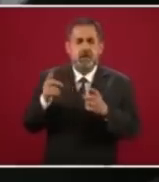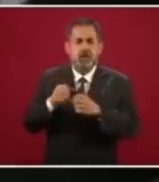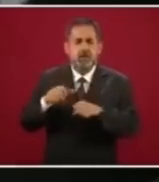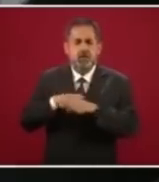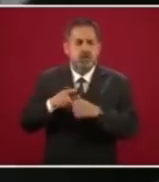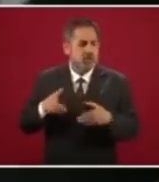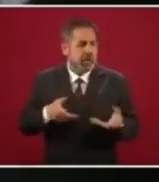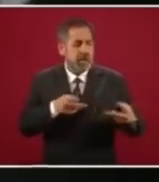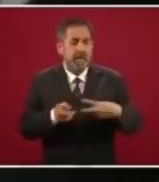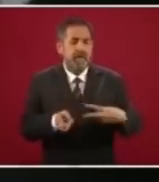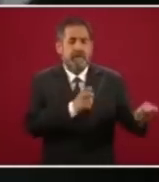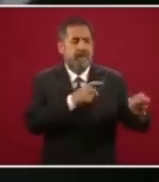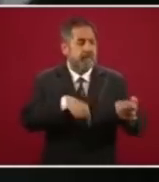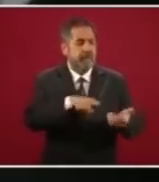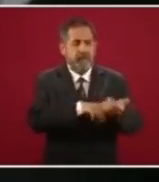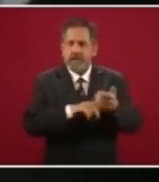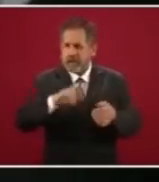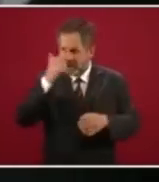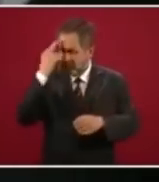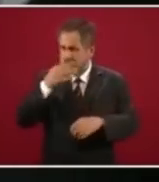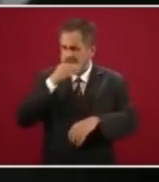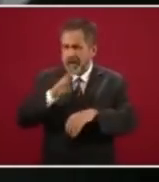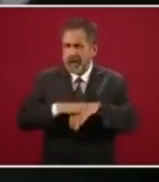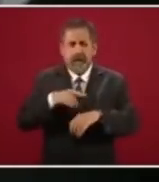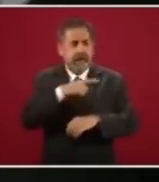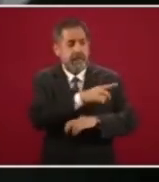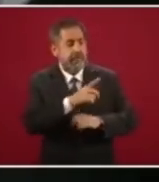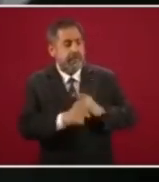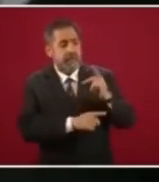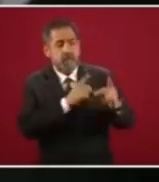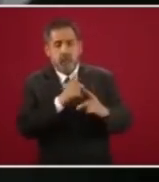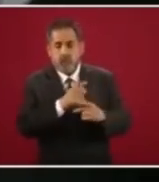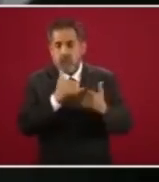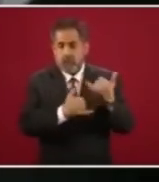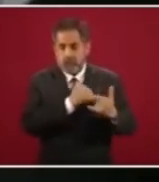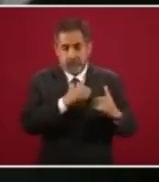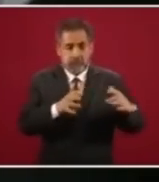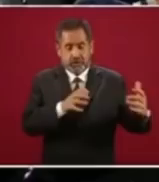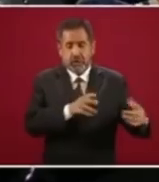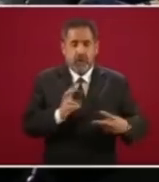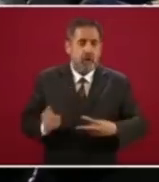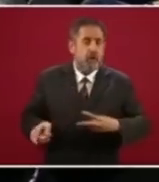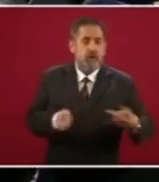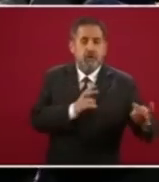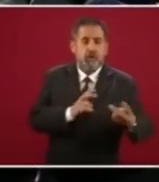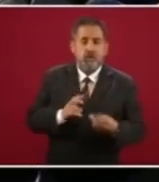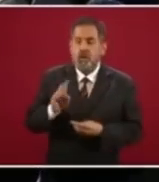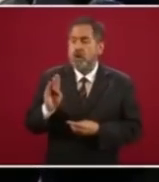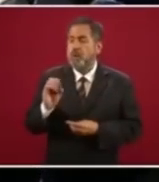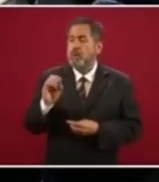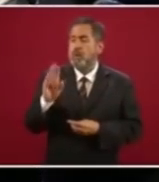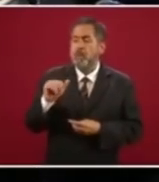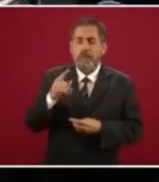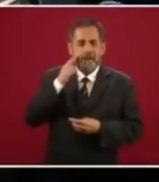sé si recuerda que de este deportivo se habían robado bombas de calor,